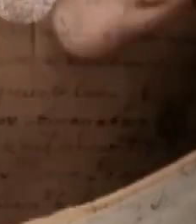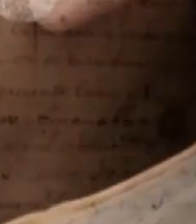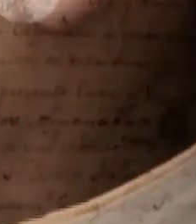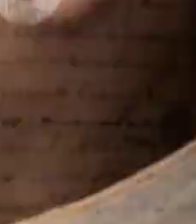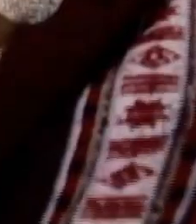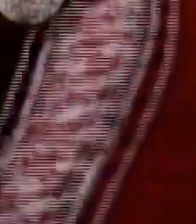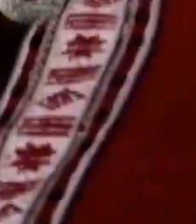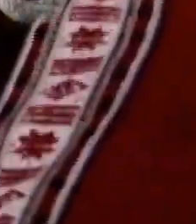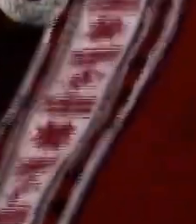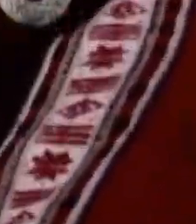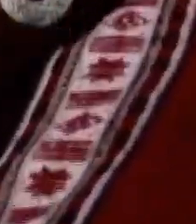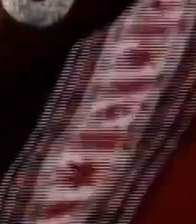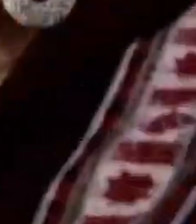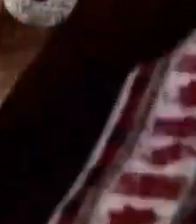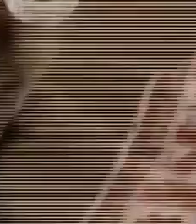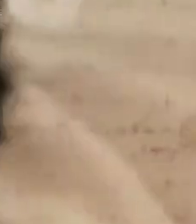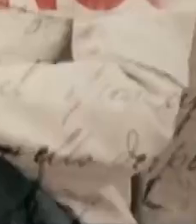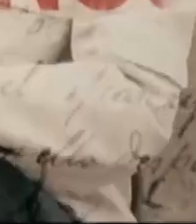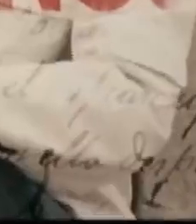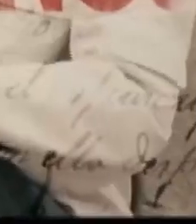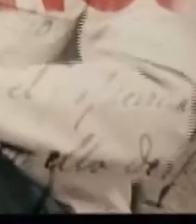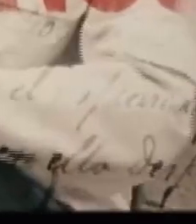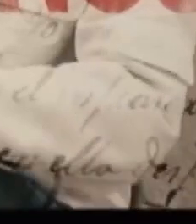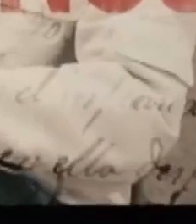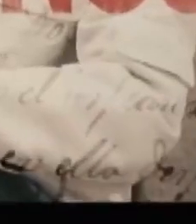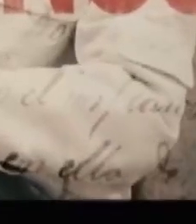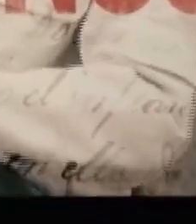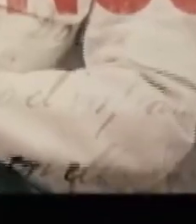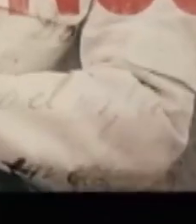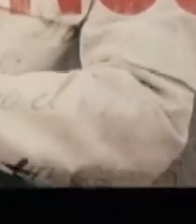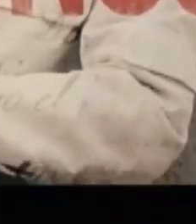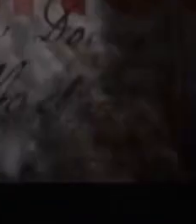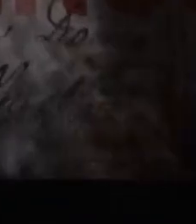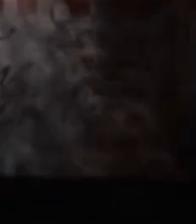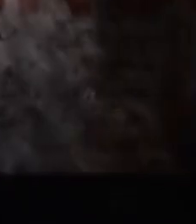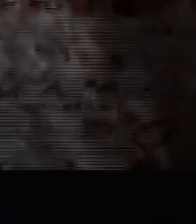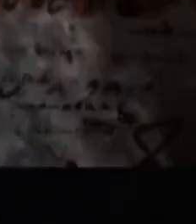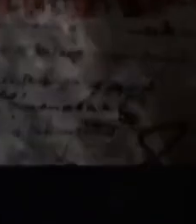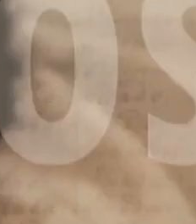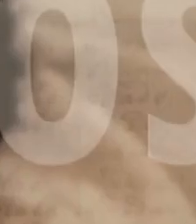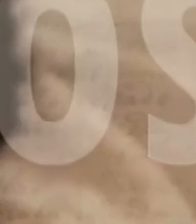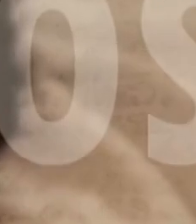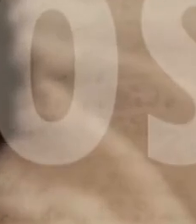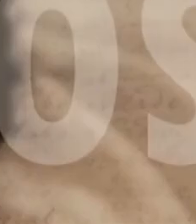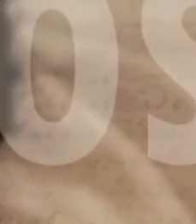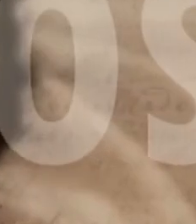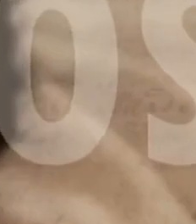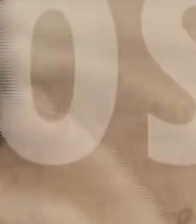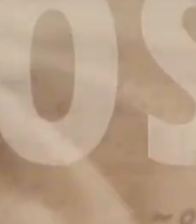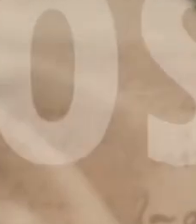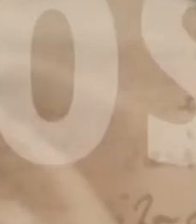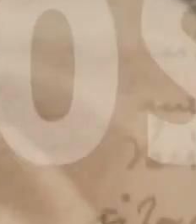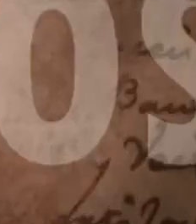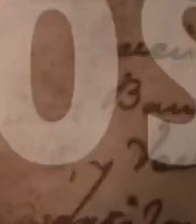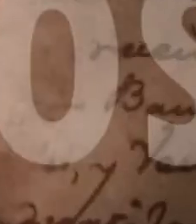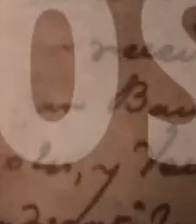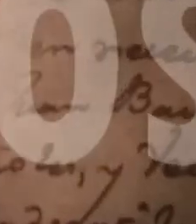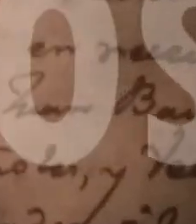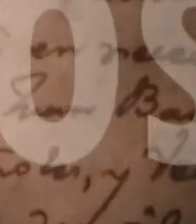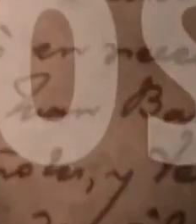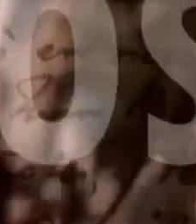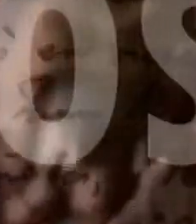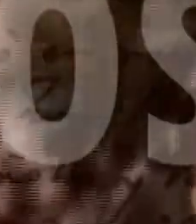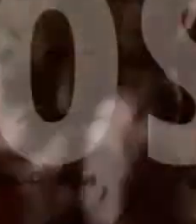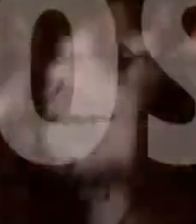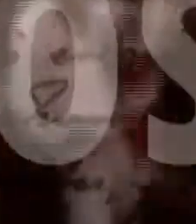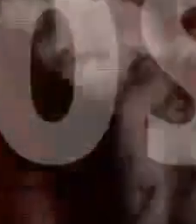en Costa Rica, Brasil y Argentina. Los jueves a las 10 de la noche y los domingos a las 10 de la mañana y